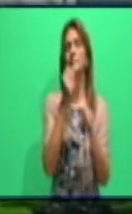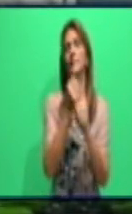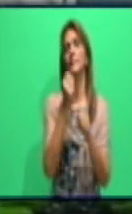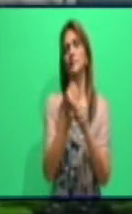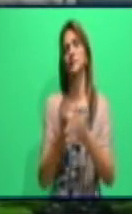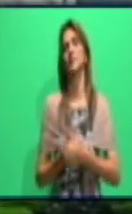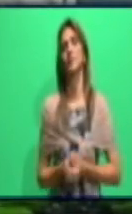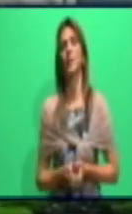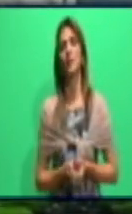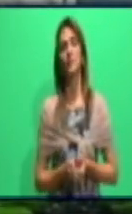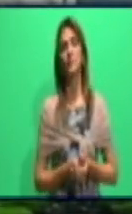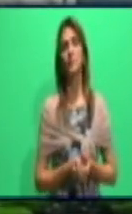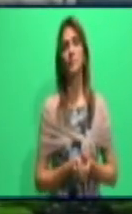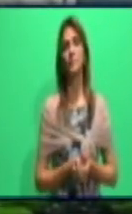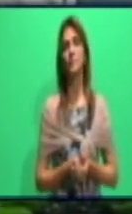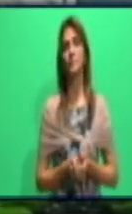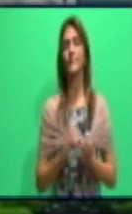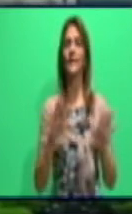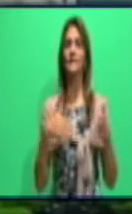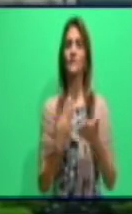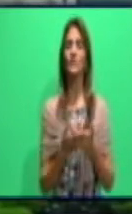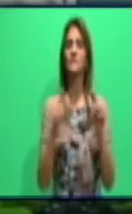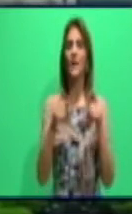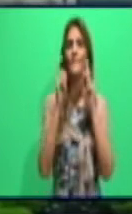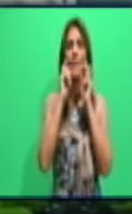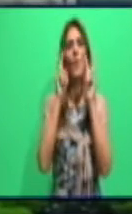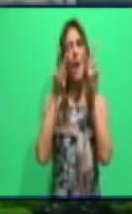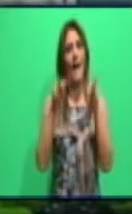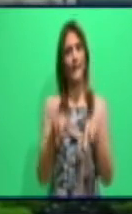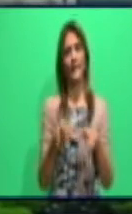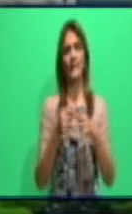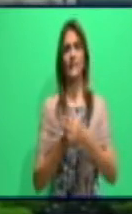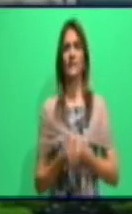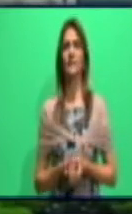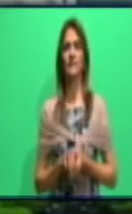centro de trabajo. Vamos al siguiente material que ha preparado la periodista Darelia.